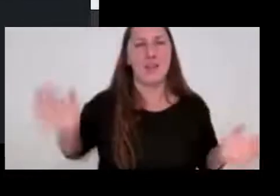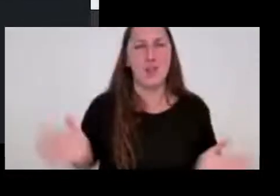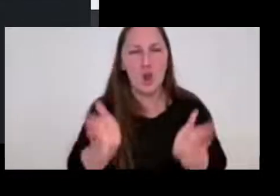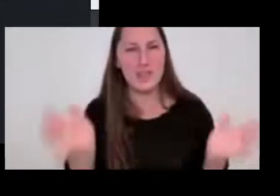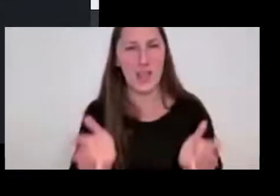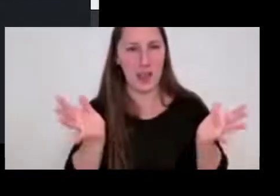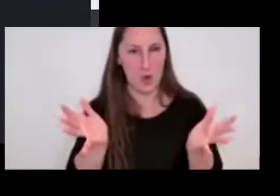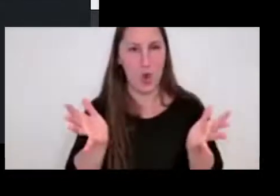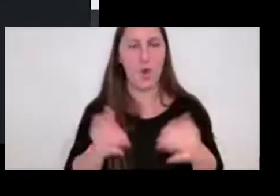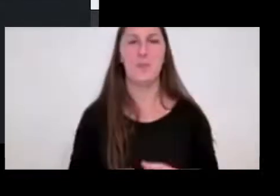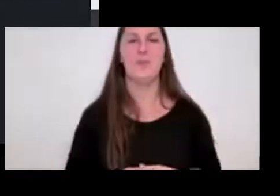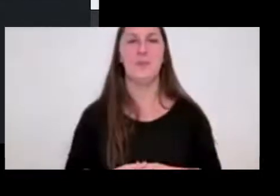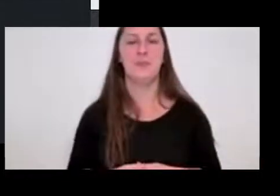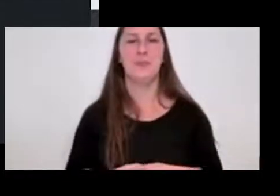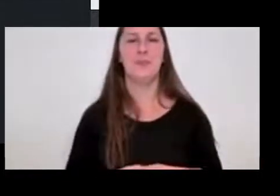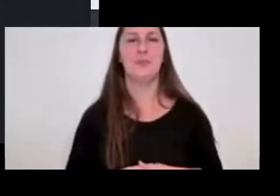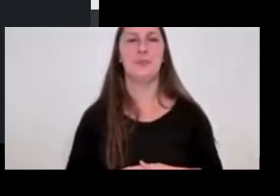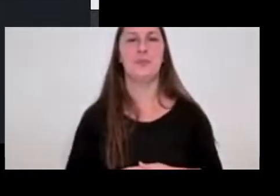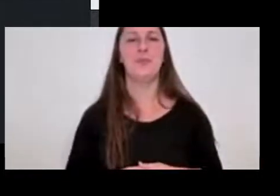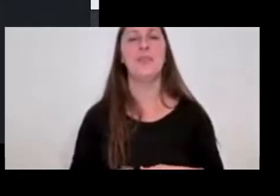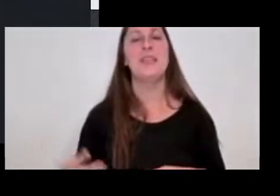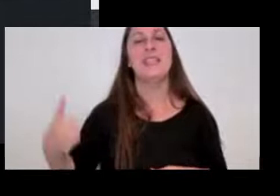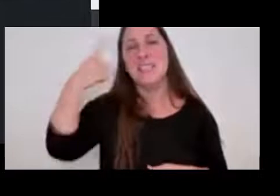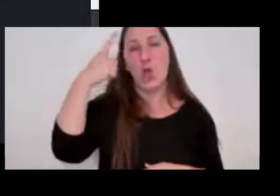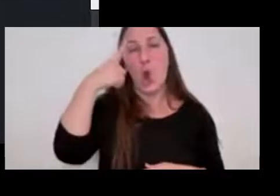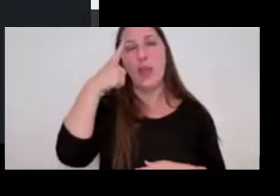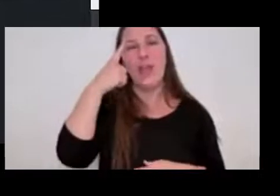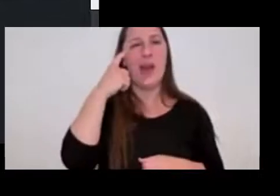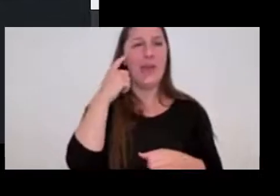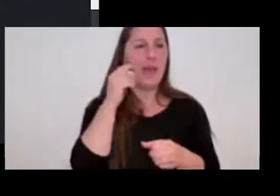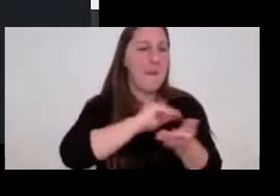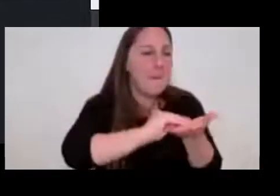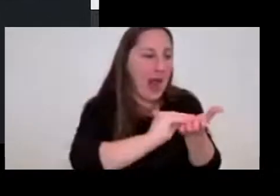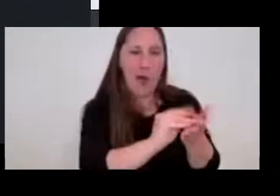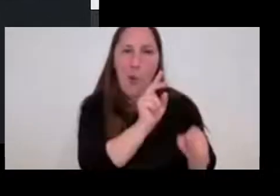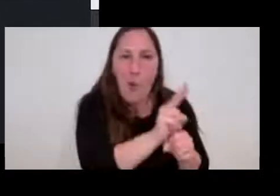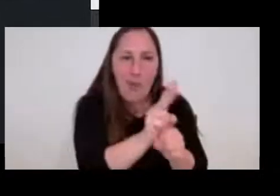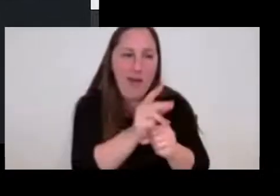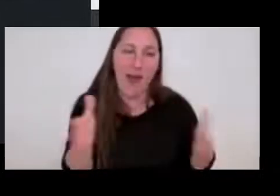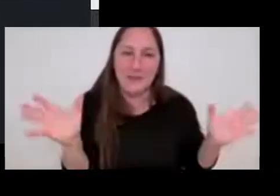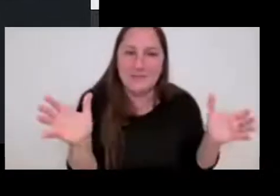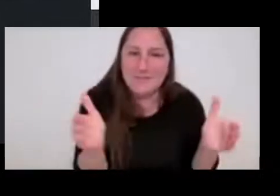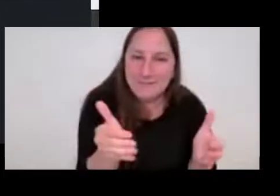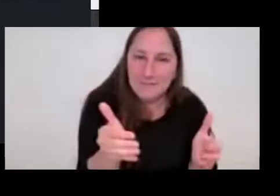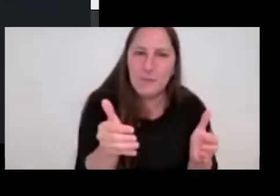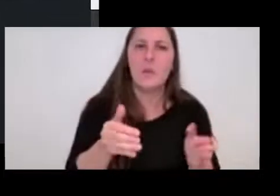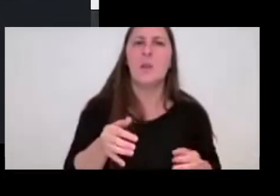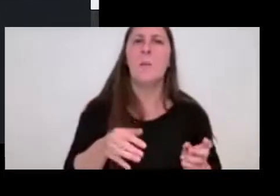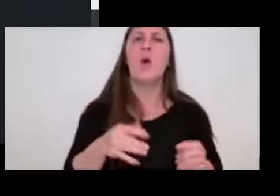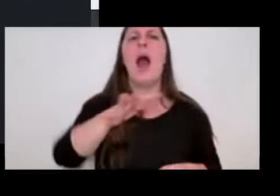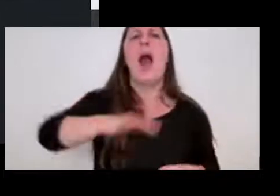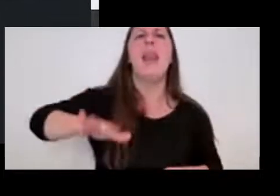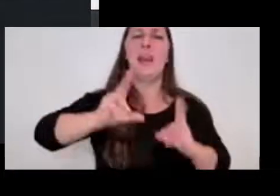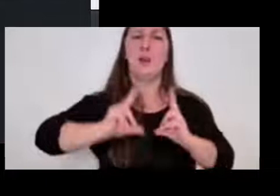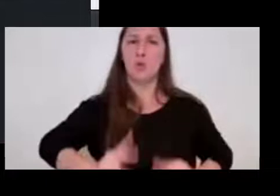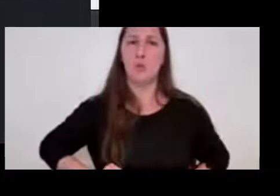válidas. La psicología en la contención, en época que estamos viviendo ahora. ¿Pero a qué le dedica más tiempo el área de recursos humanos? A